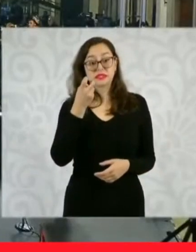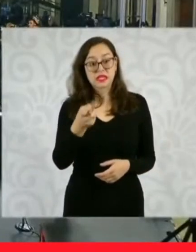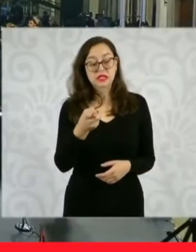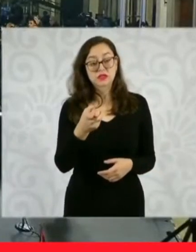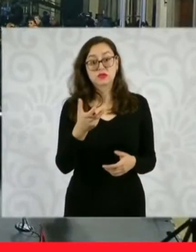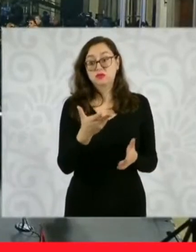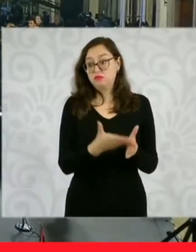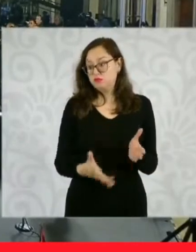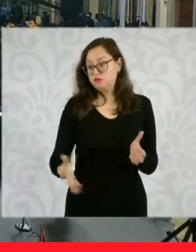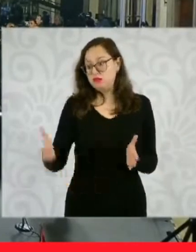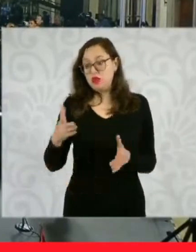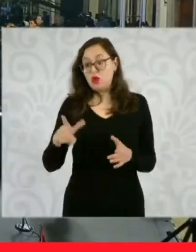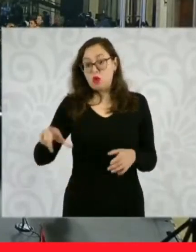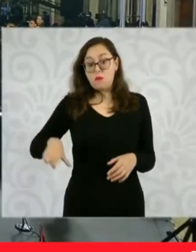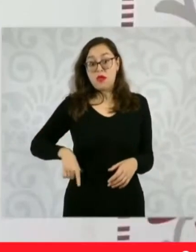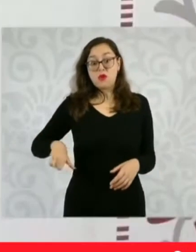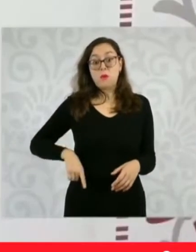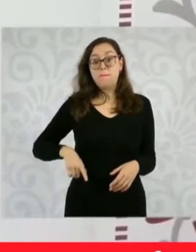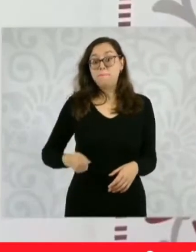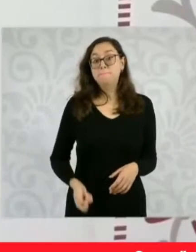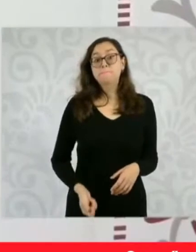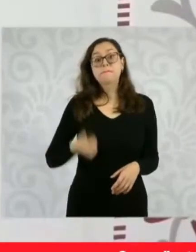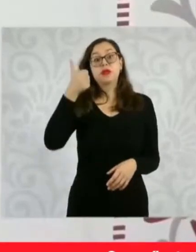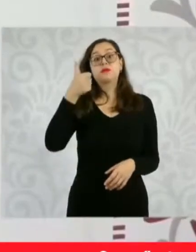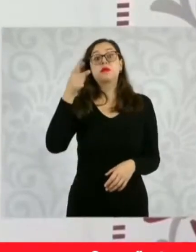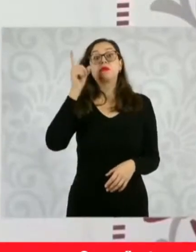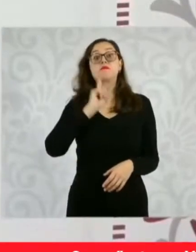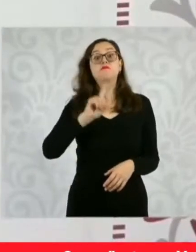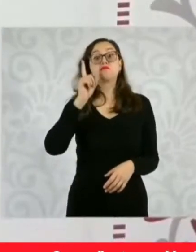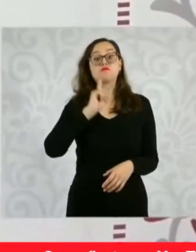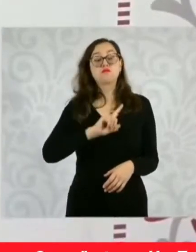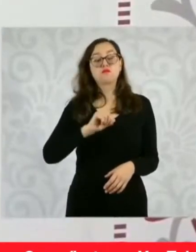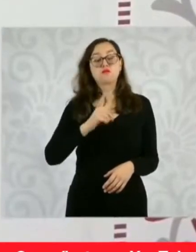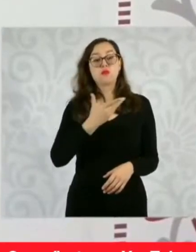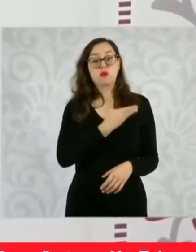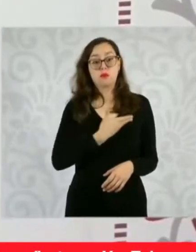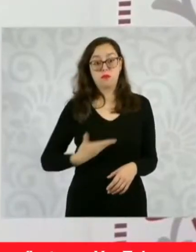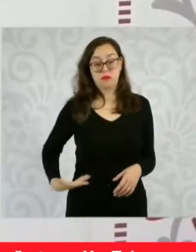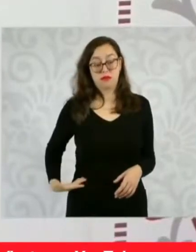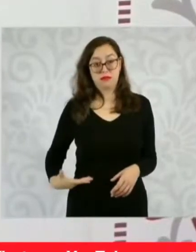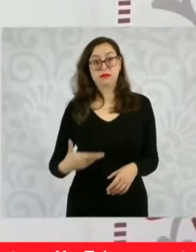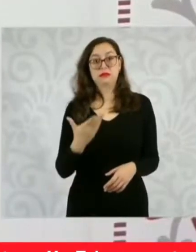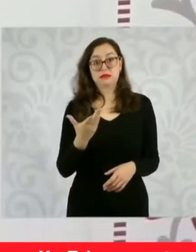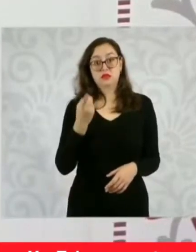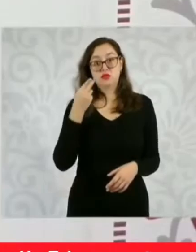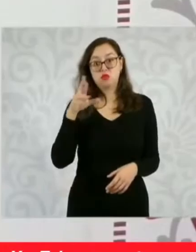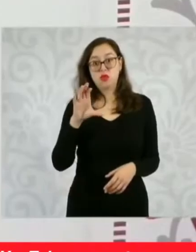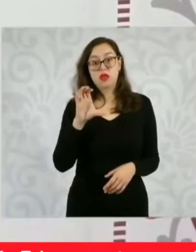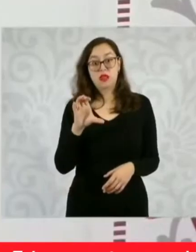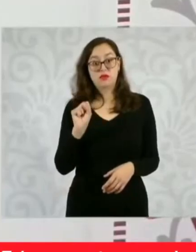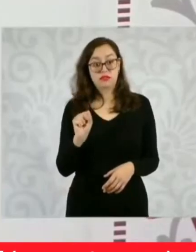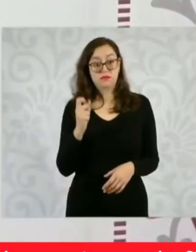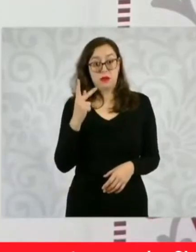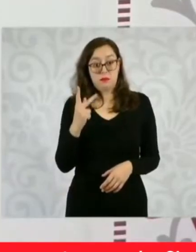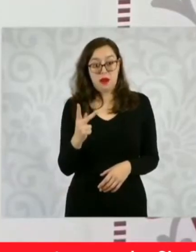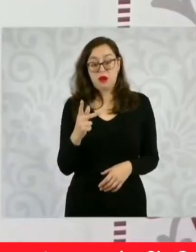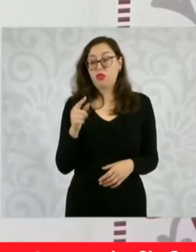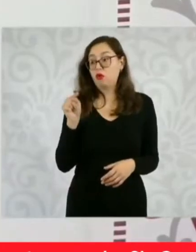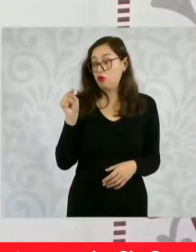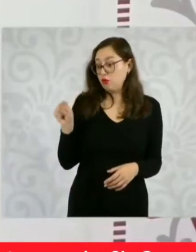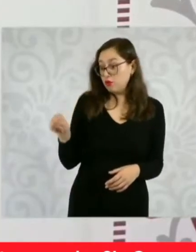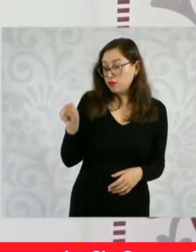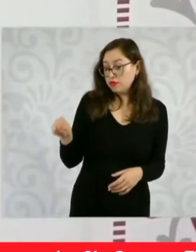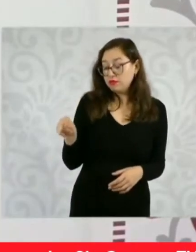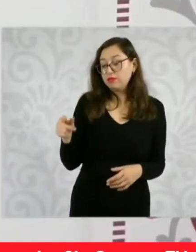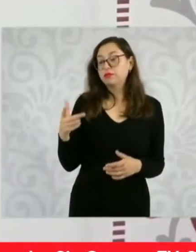presidenta de México, la doctora Claudia Shein Bampardo, además de concordar con las definiciones y reflexiones del